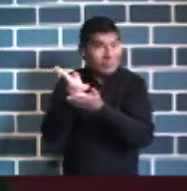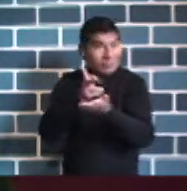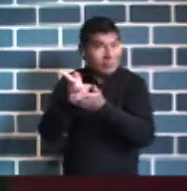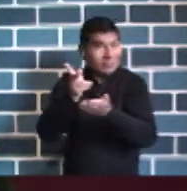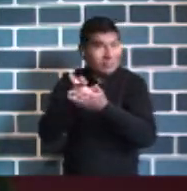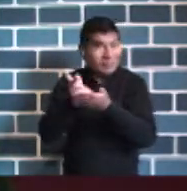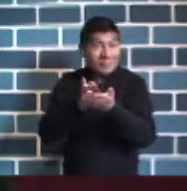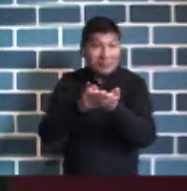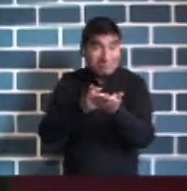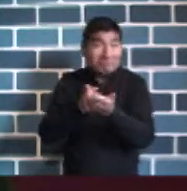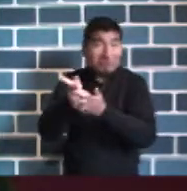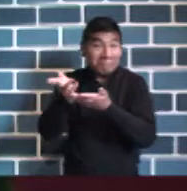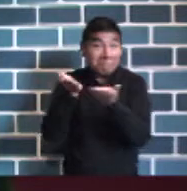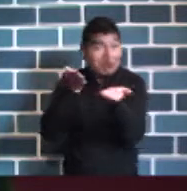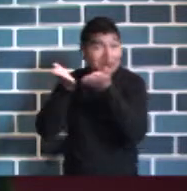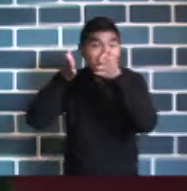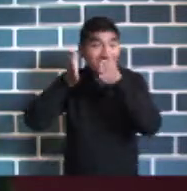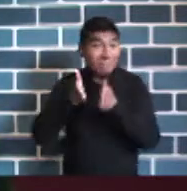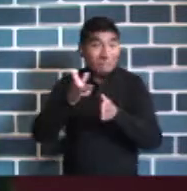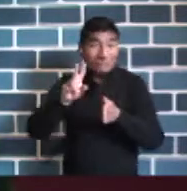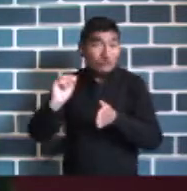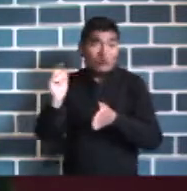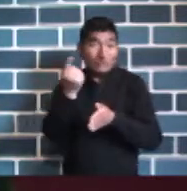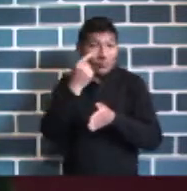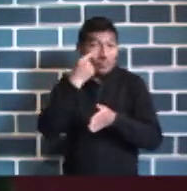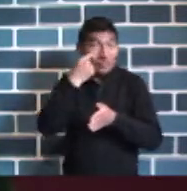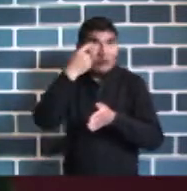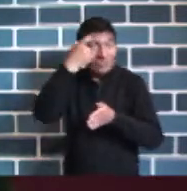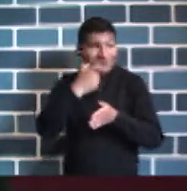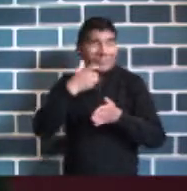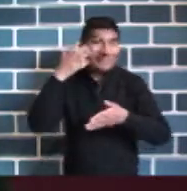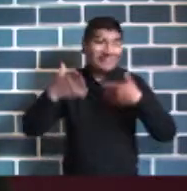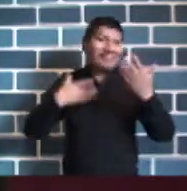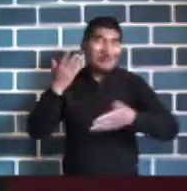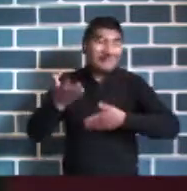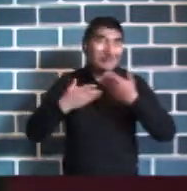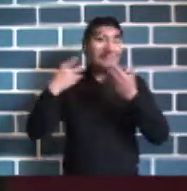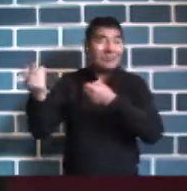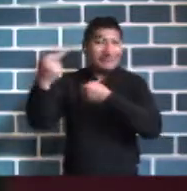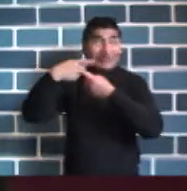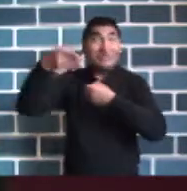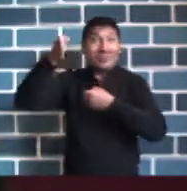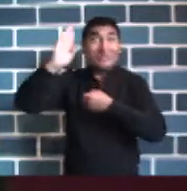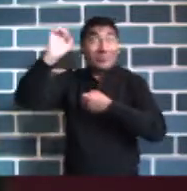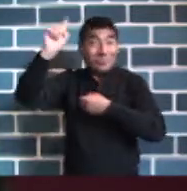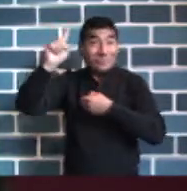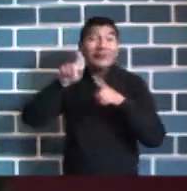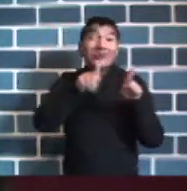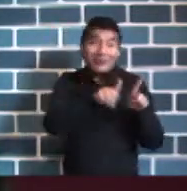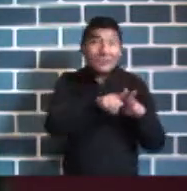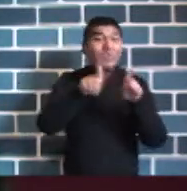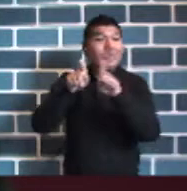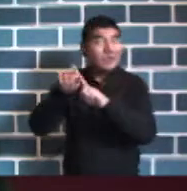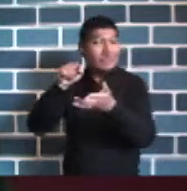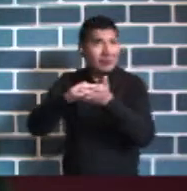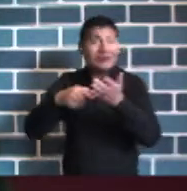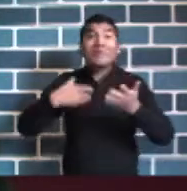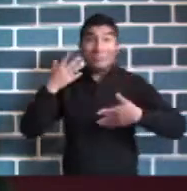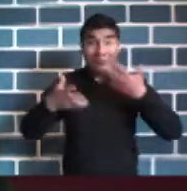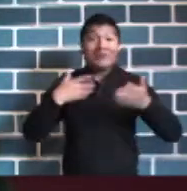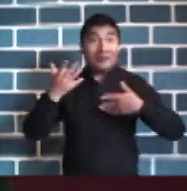generoso anfitrión no solo reconoce y se alegra por la presencia de dios sino que esa alegría